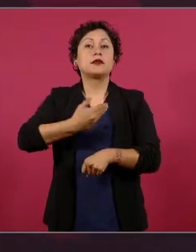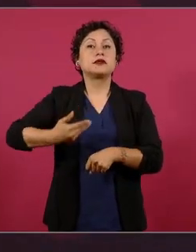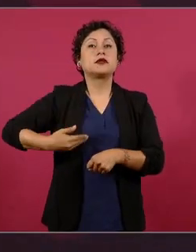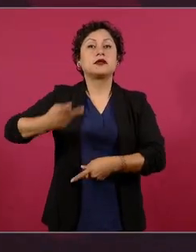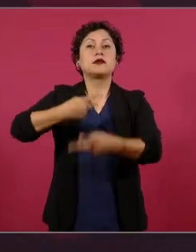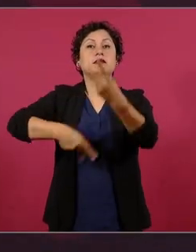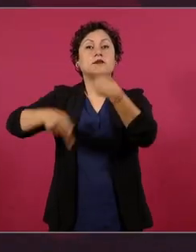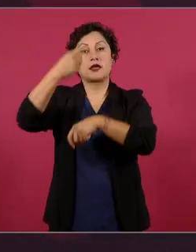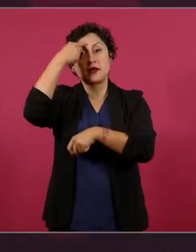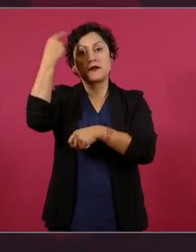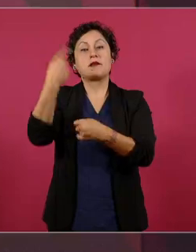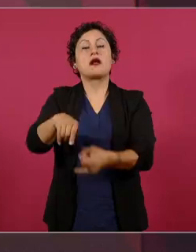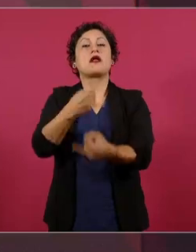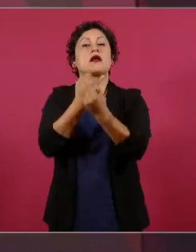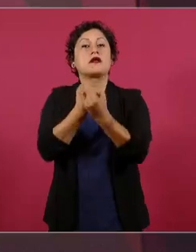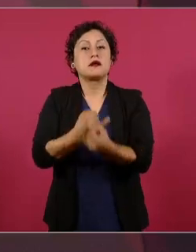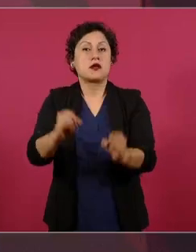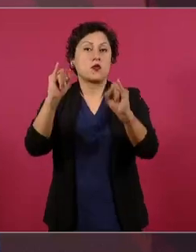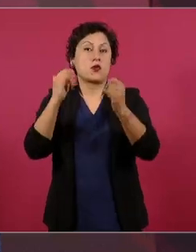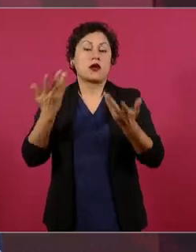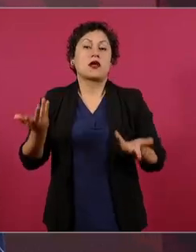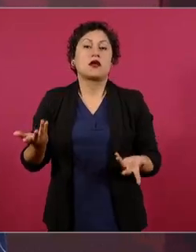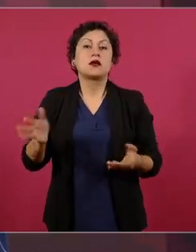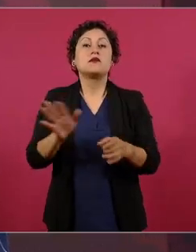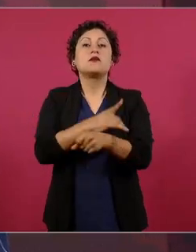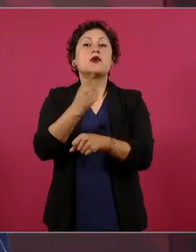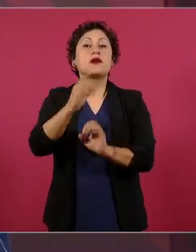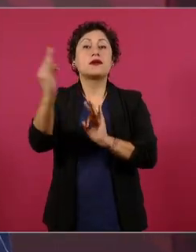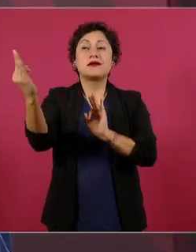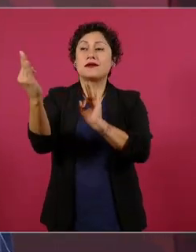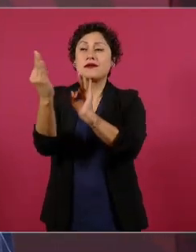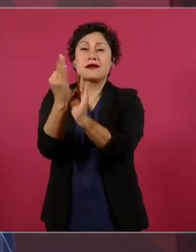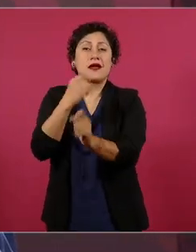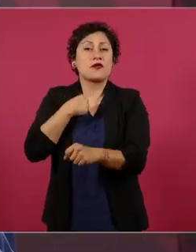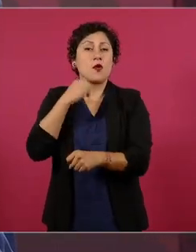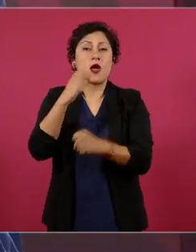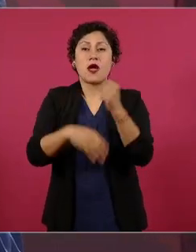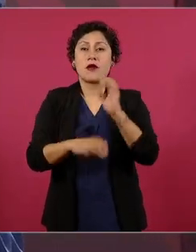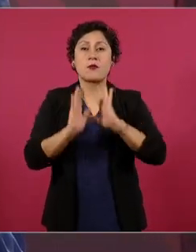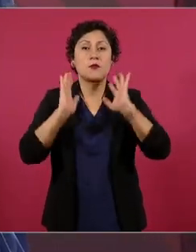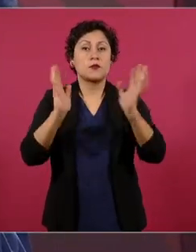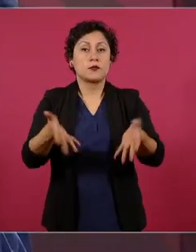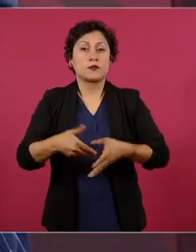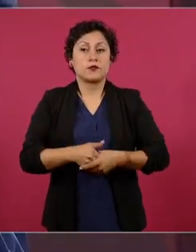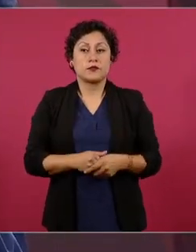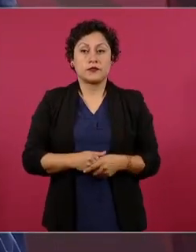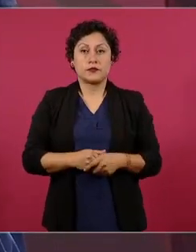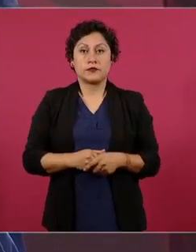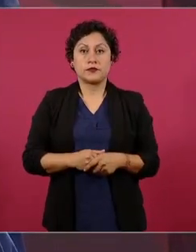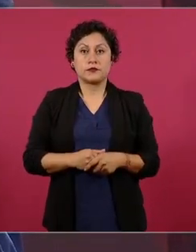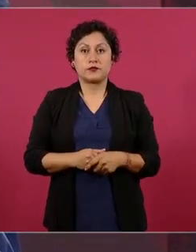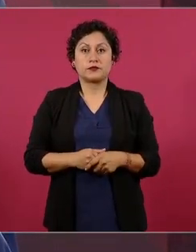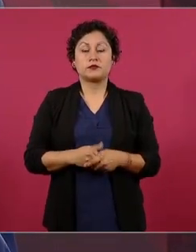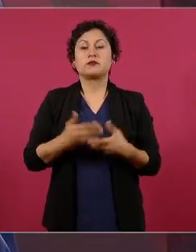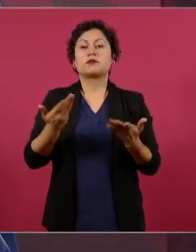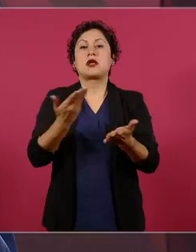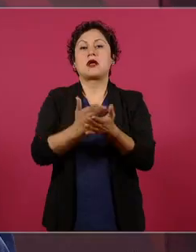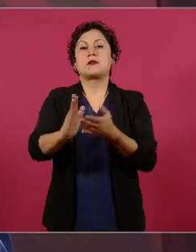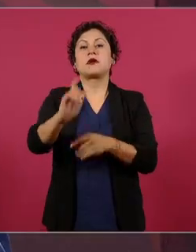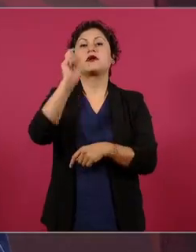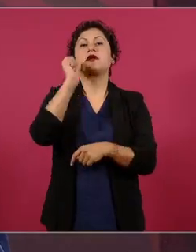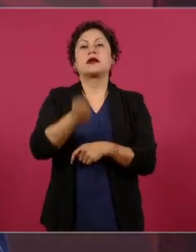Porque ya estamos por concluir, y además no a la violencia,